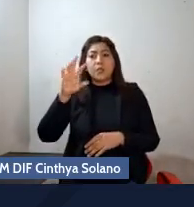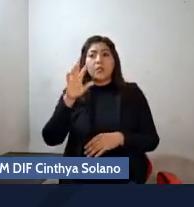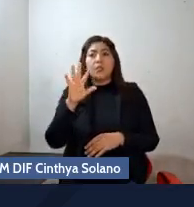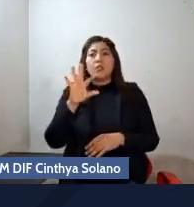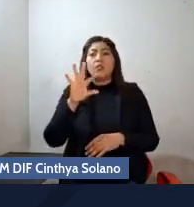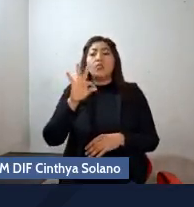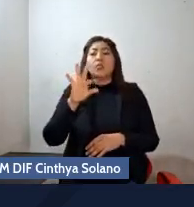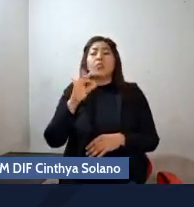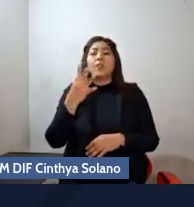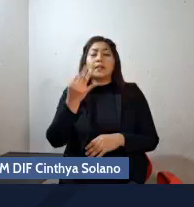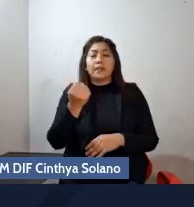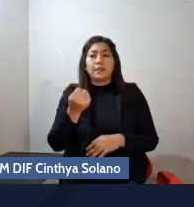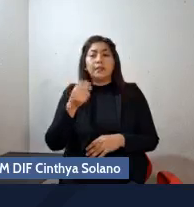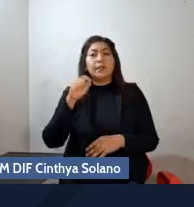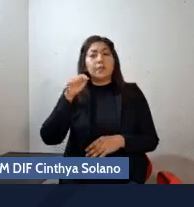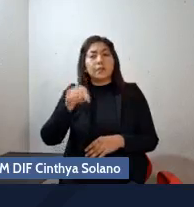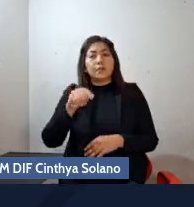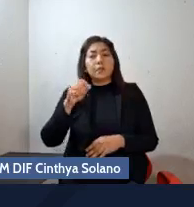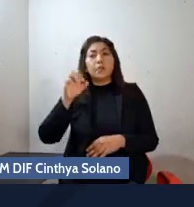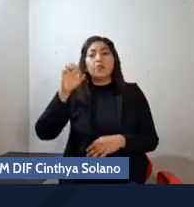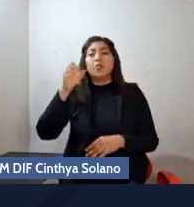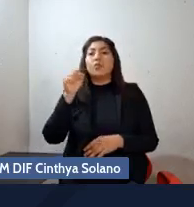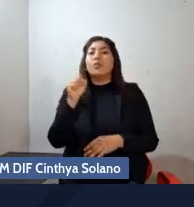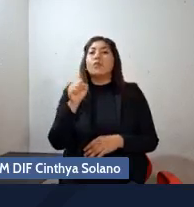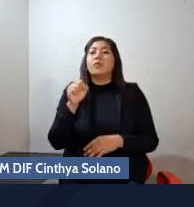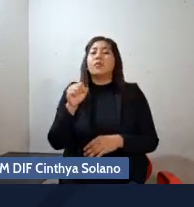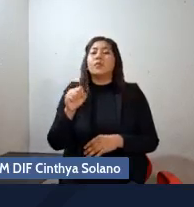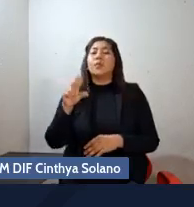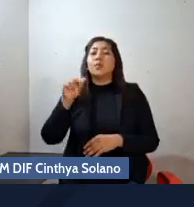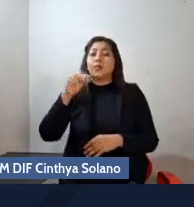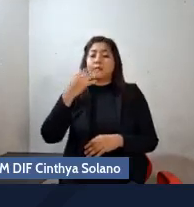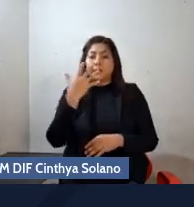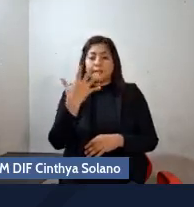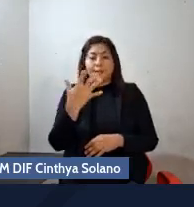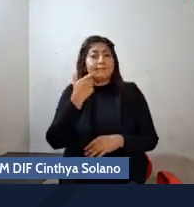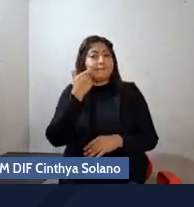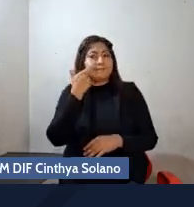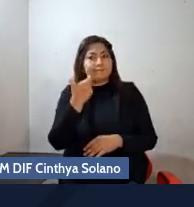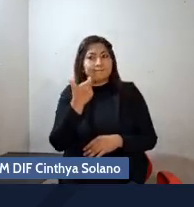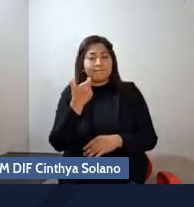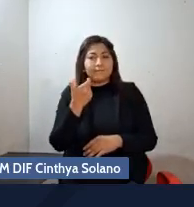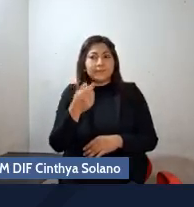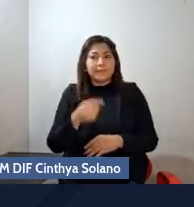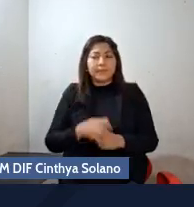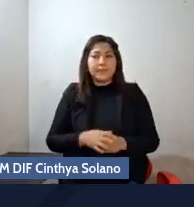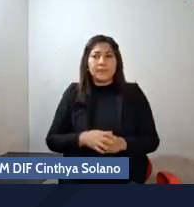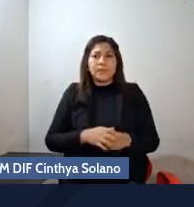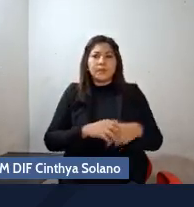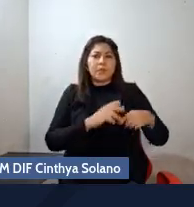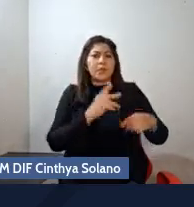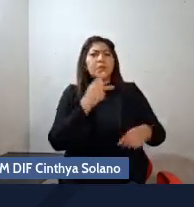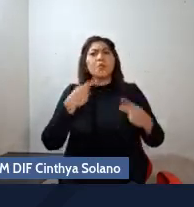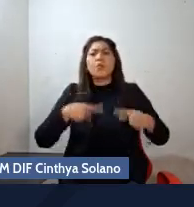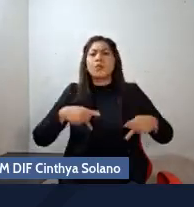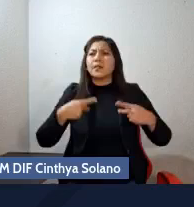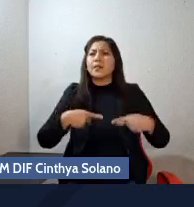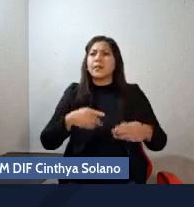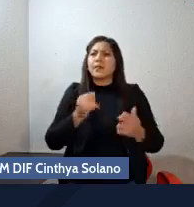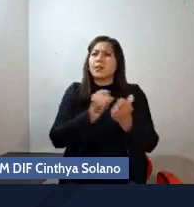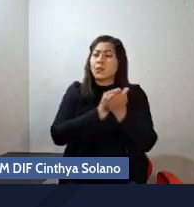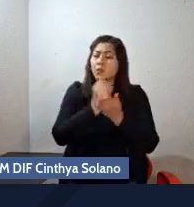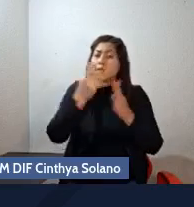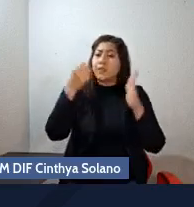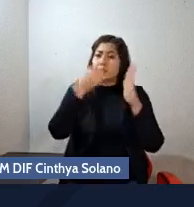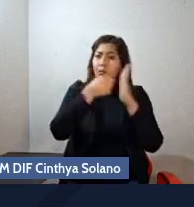2,949.85 pesos. Ajá. Una persona puede testar a partir de los 16 años, siempre y cuando